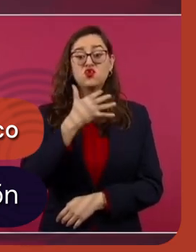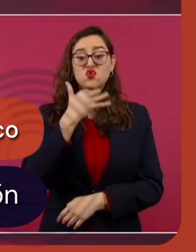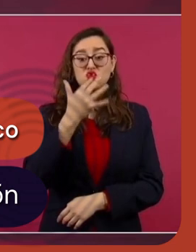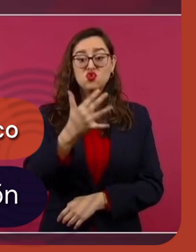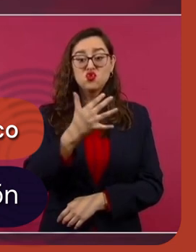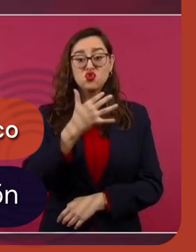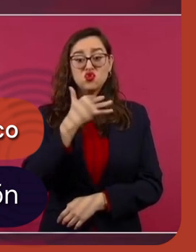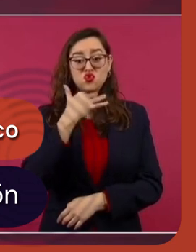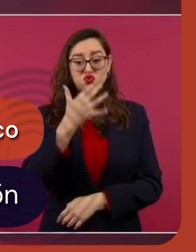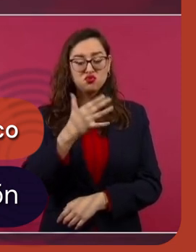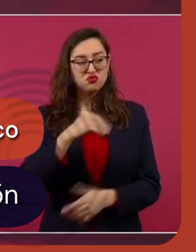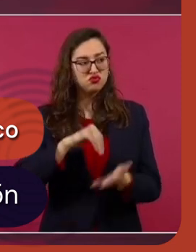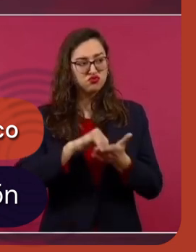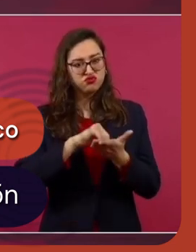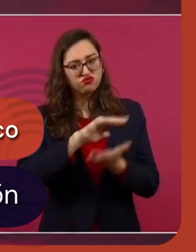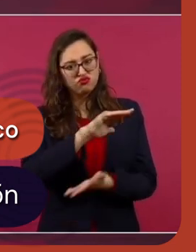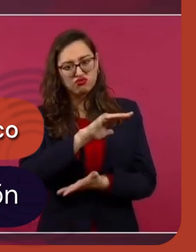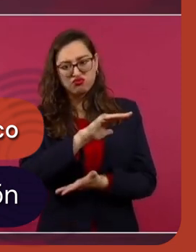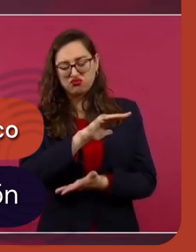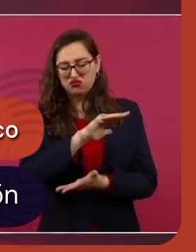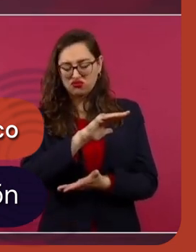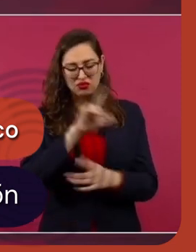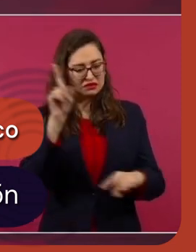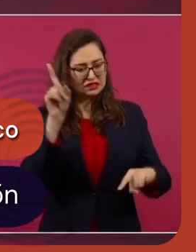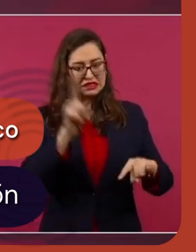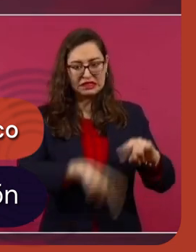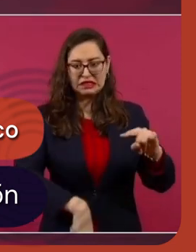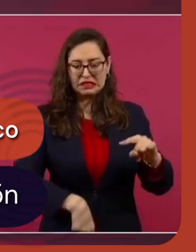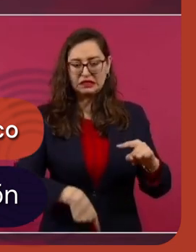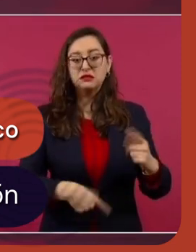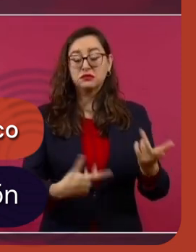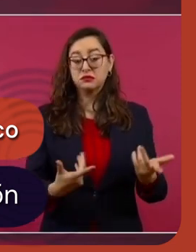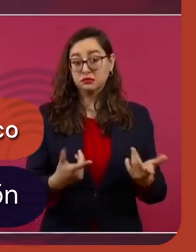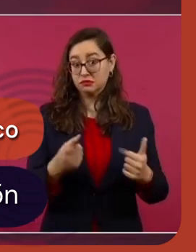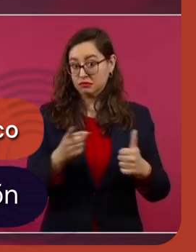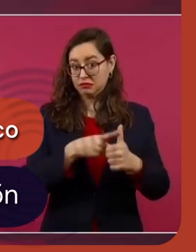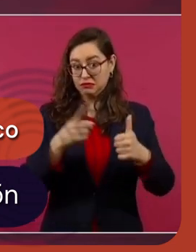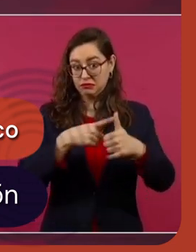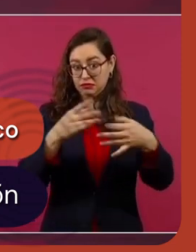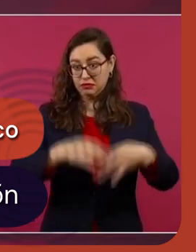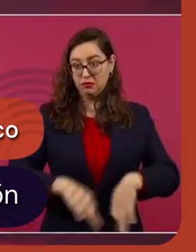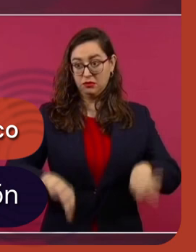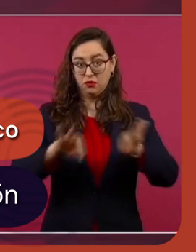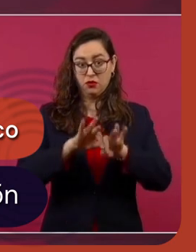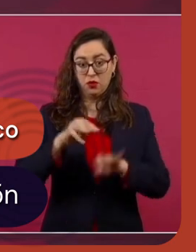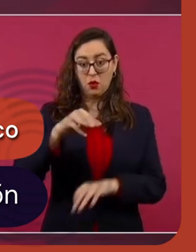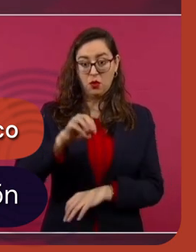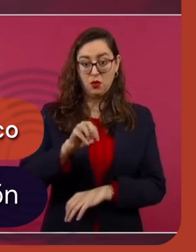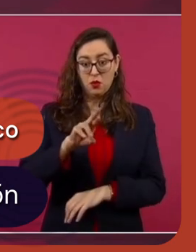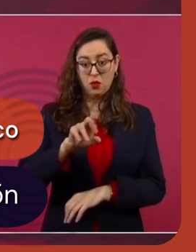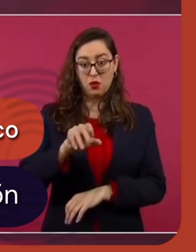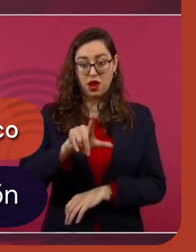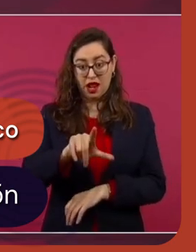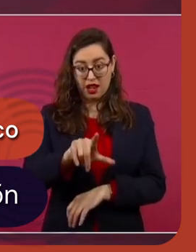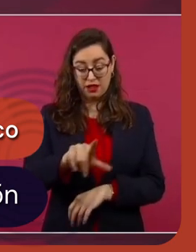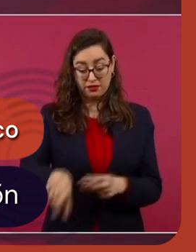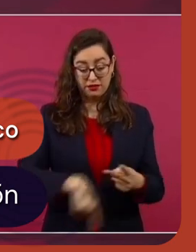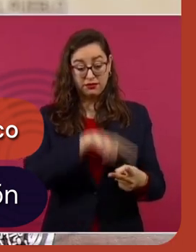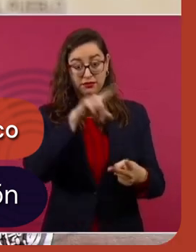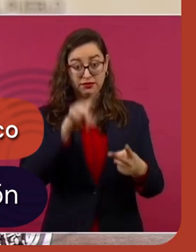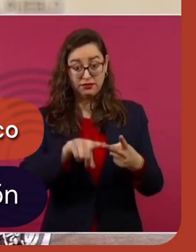de índole moral, que eso es importante. También hay que